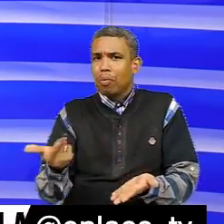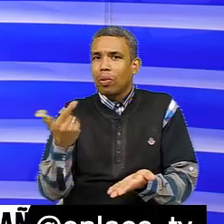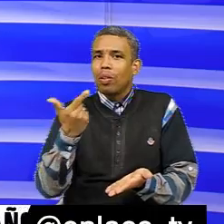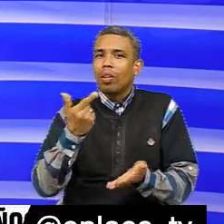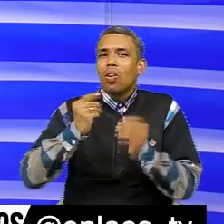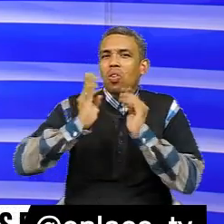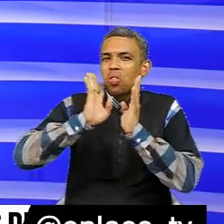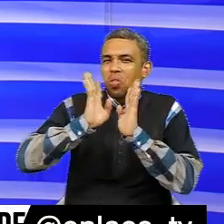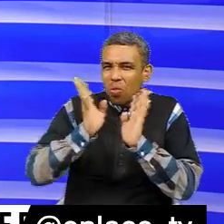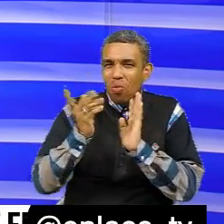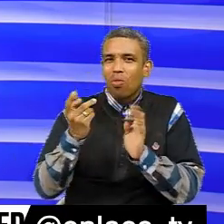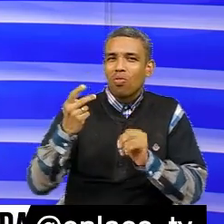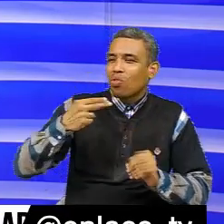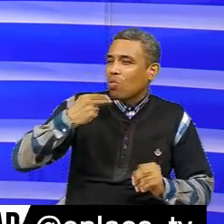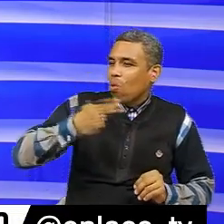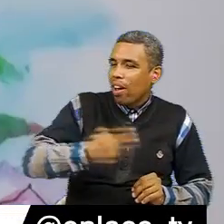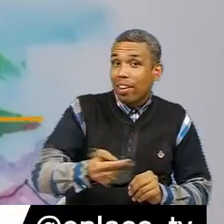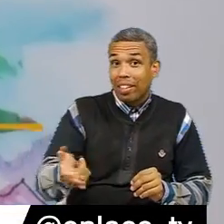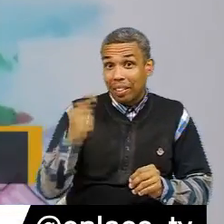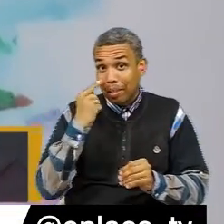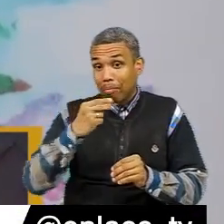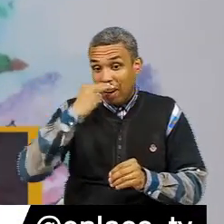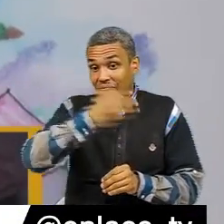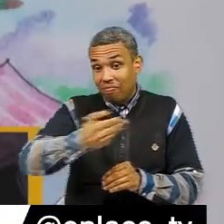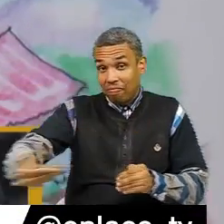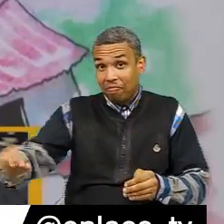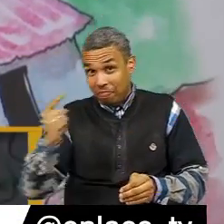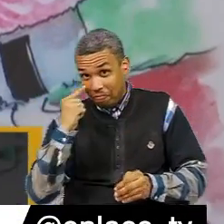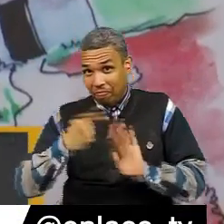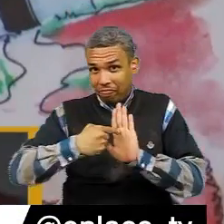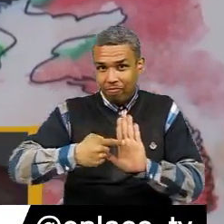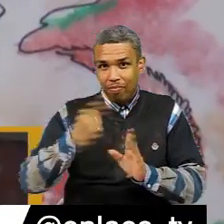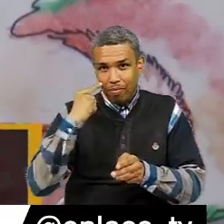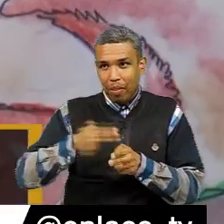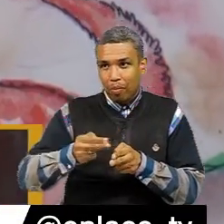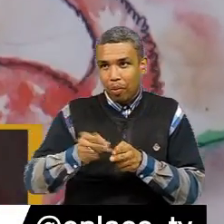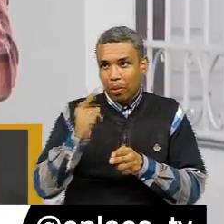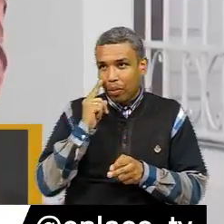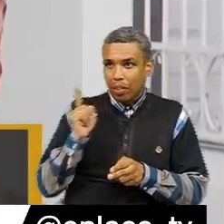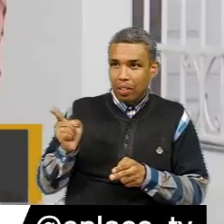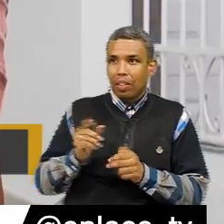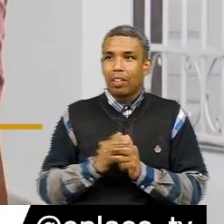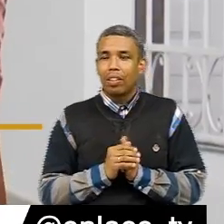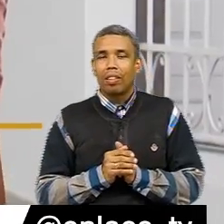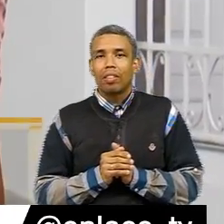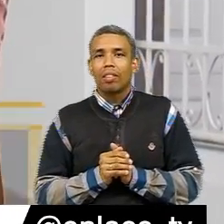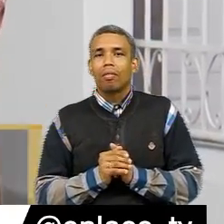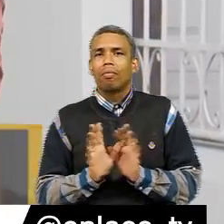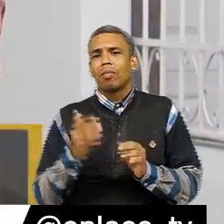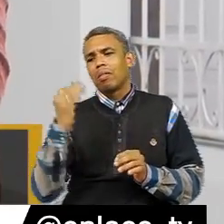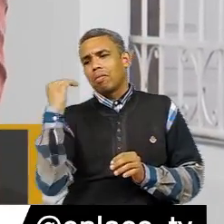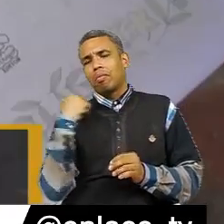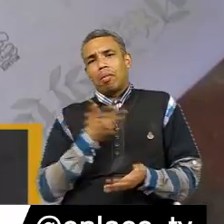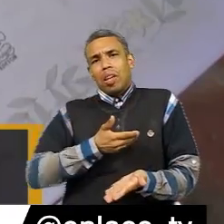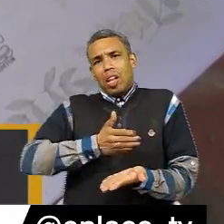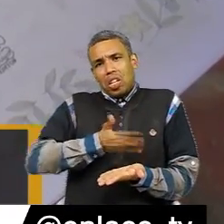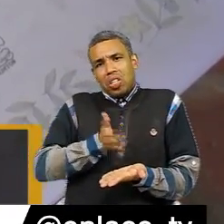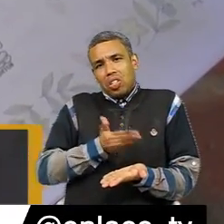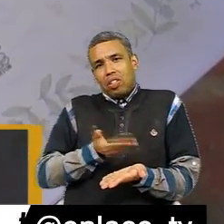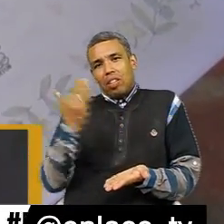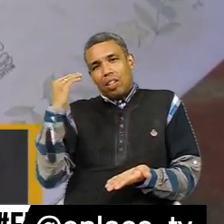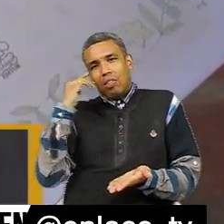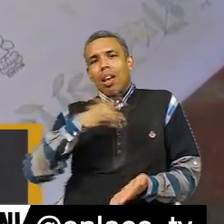sus mascotas. Luego del éxito de su libro titulado Una perrita llamada Princesa, la profesora Mayda Luz Urzola vuelve con